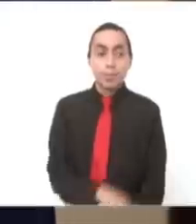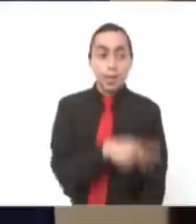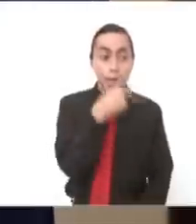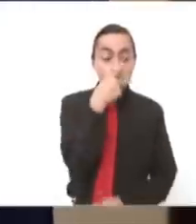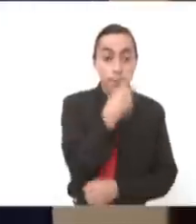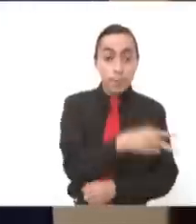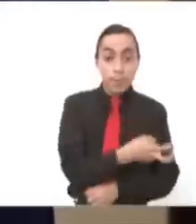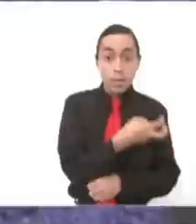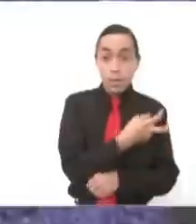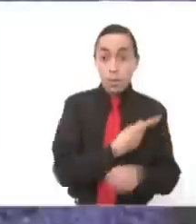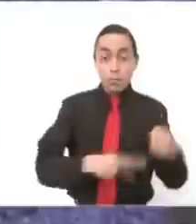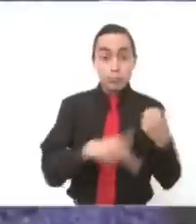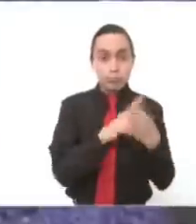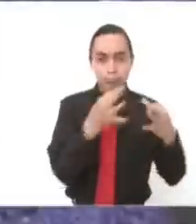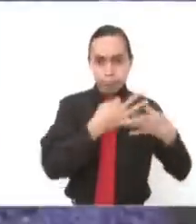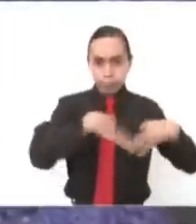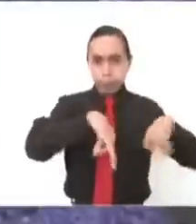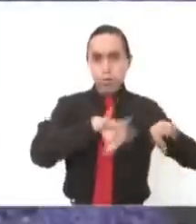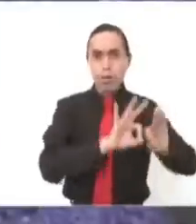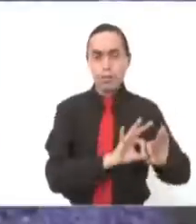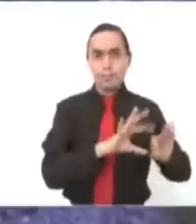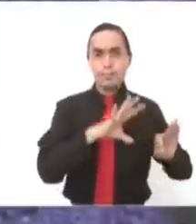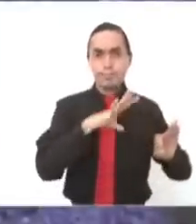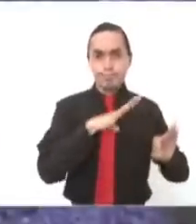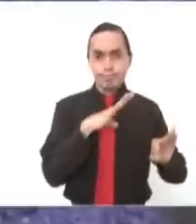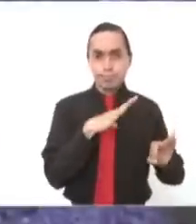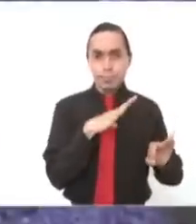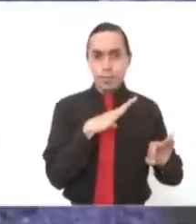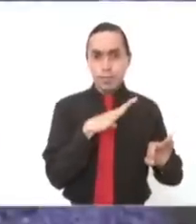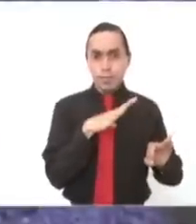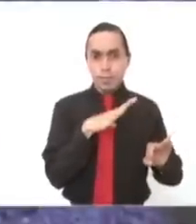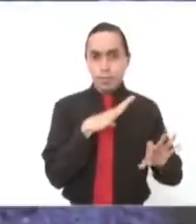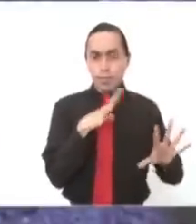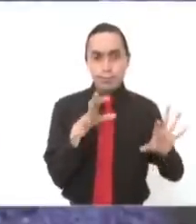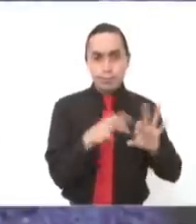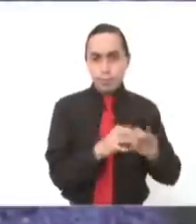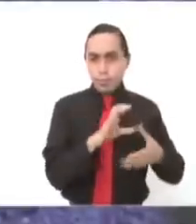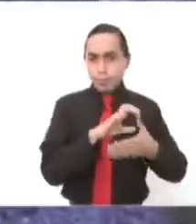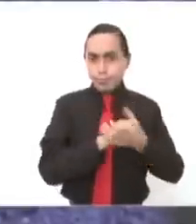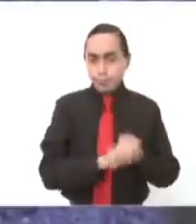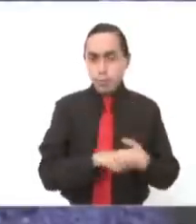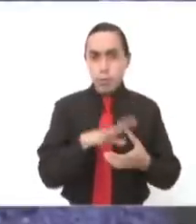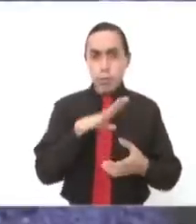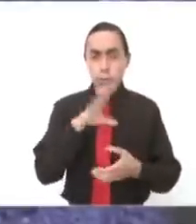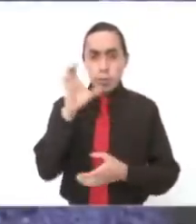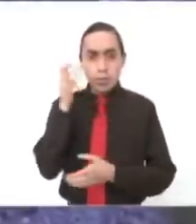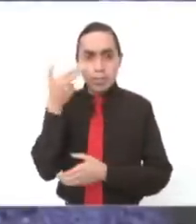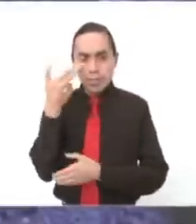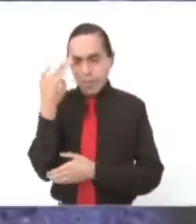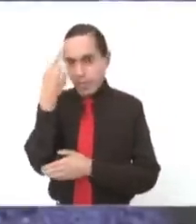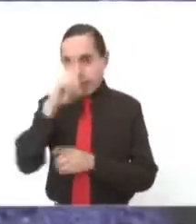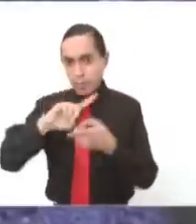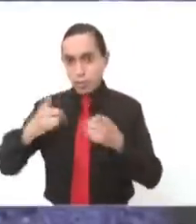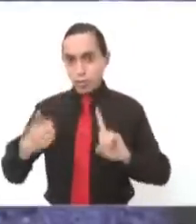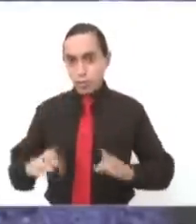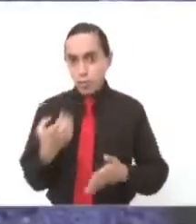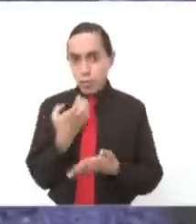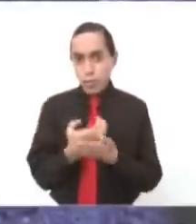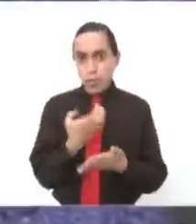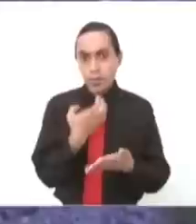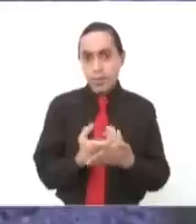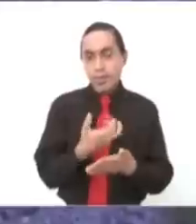México es un importante país de mercados emergentes y un socio importante de China en la realización de la cooperación económica y comercio